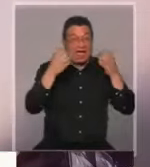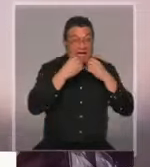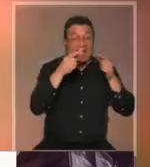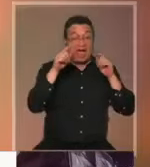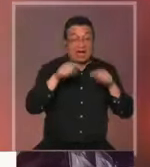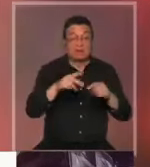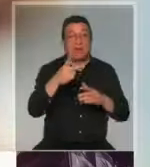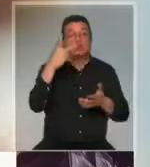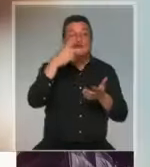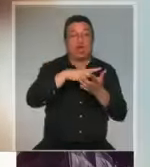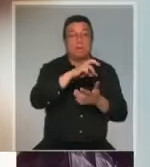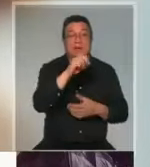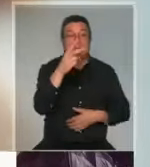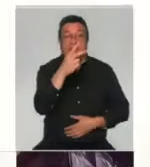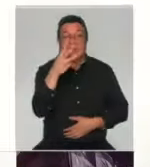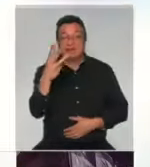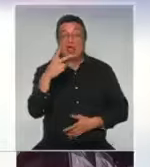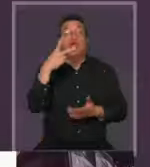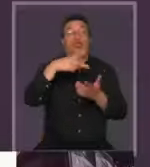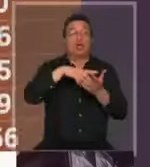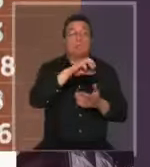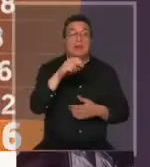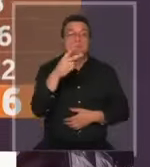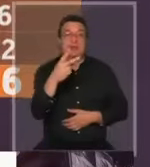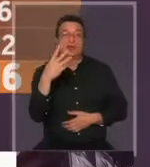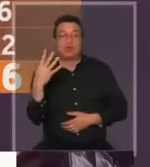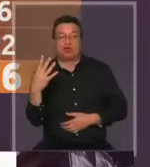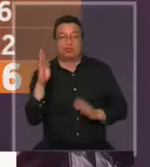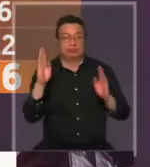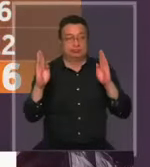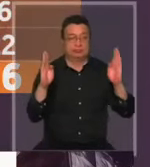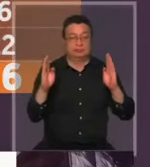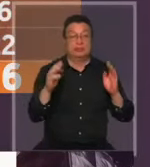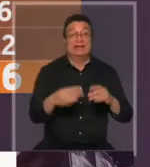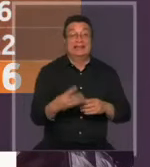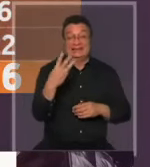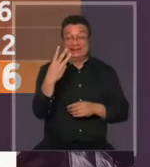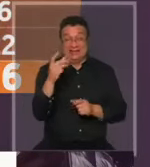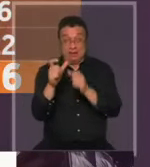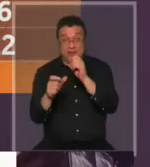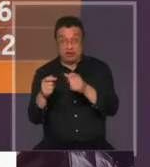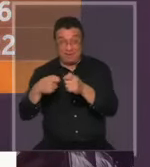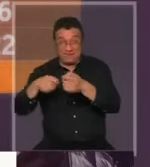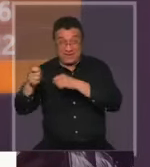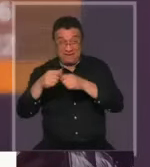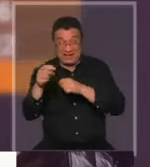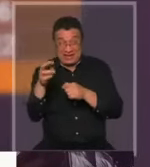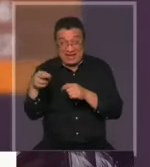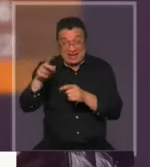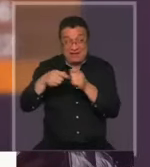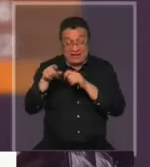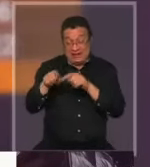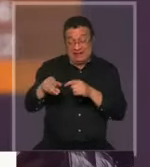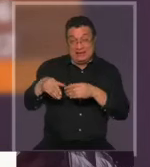entre 2023 y 2024. Según los tres revendedores consultados, de esas